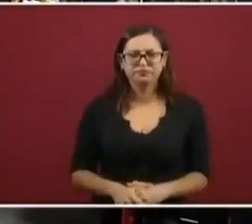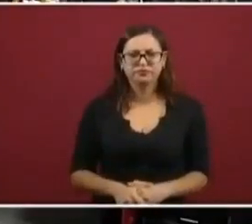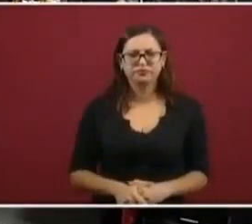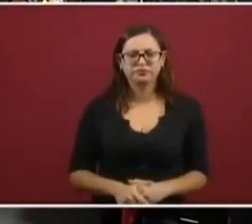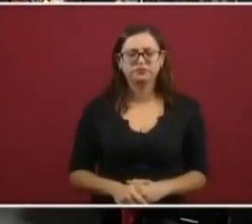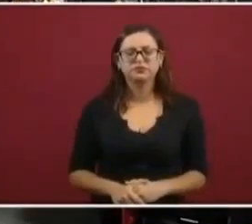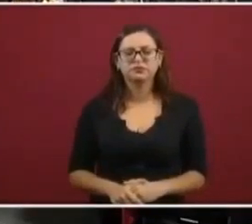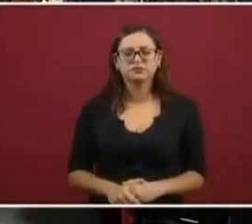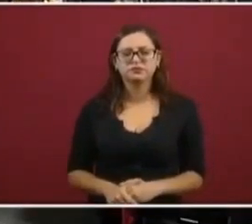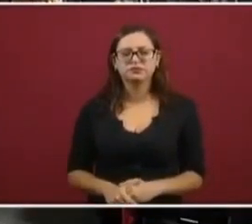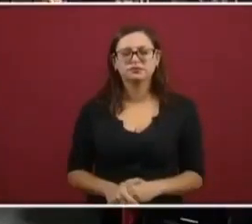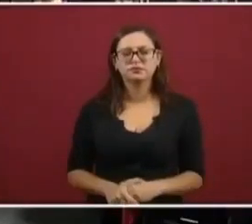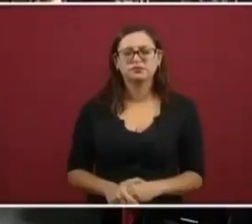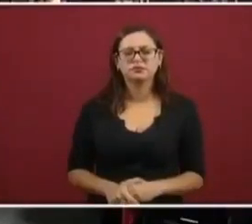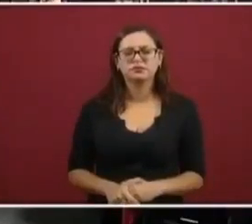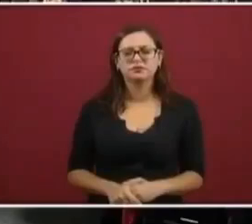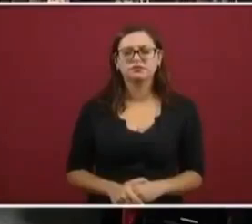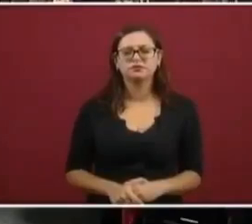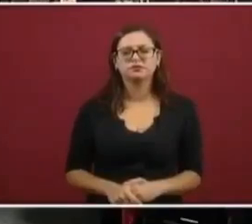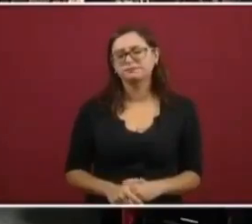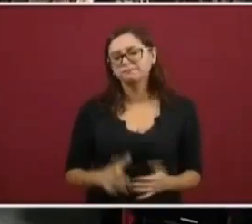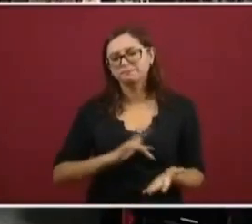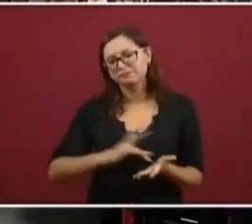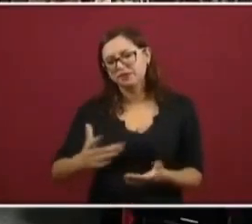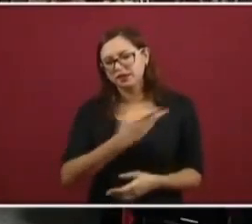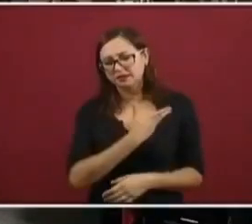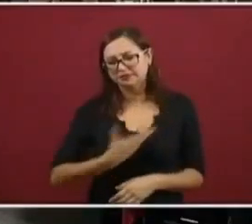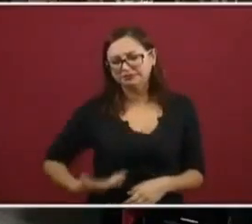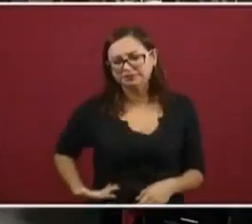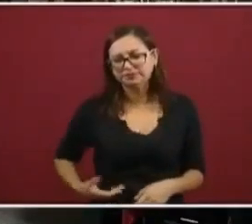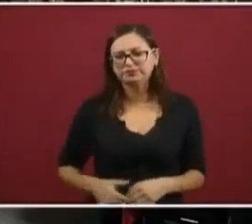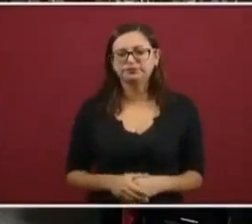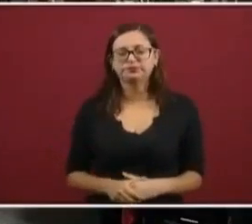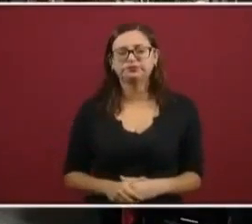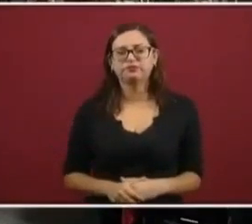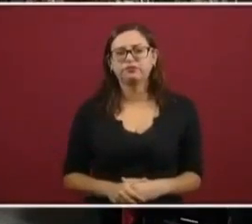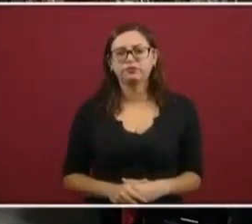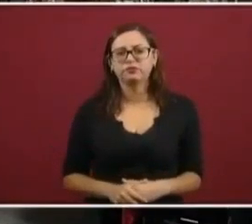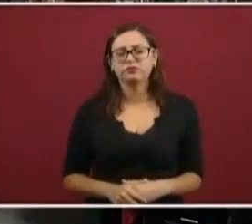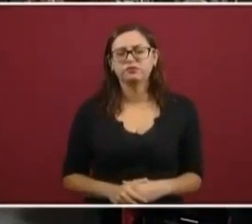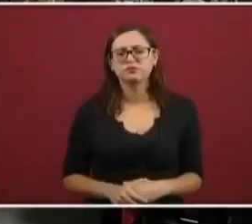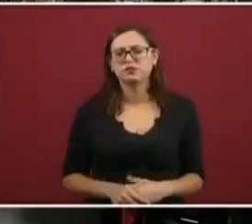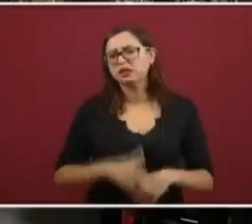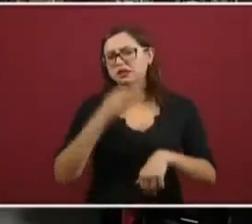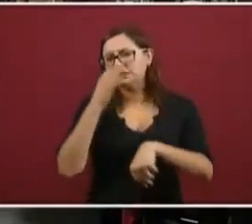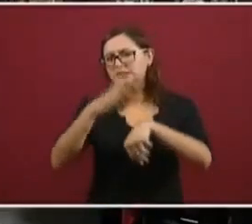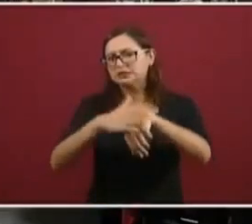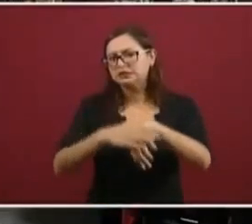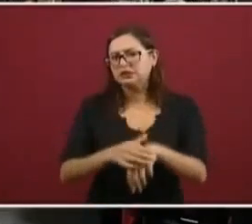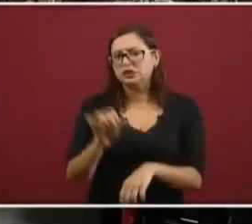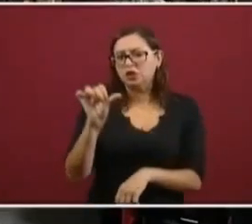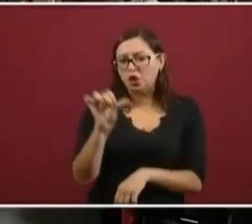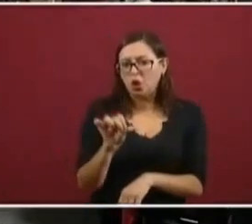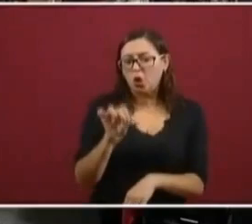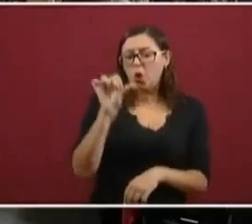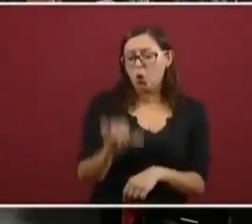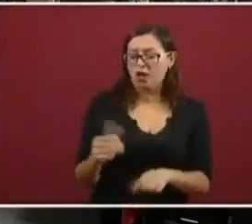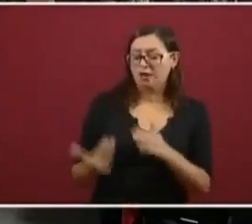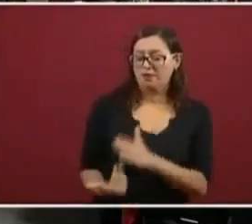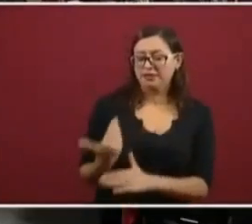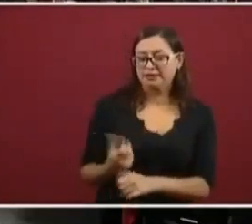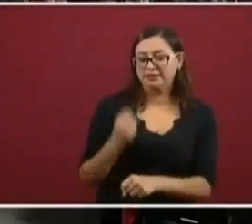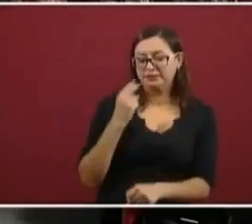eh Gracias señor presidente eh Para saber cuál fue el reporte que le dieron hoy en esta reunión de gabinete de seguridad